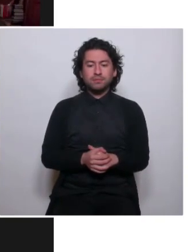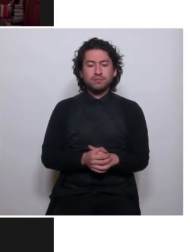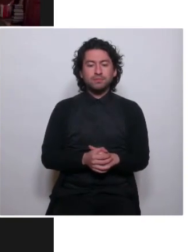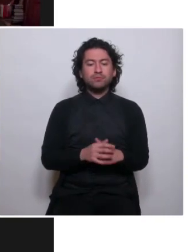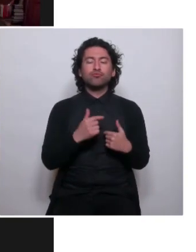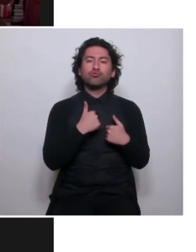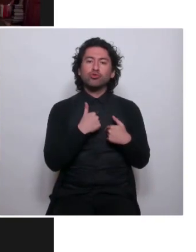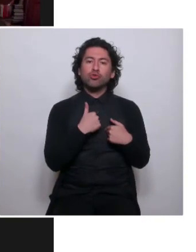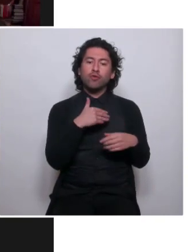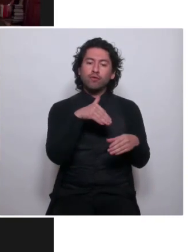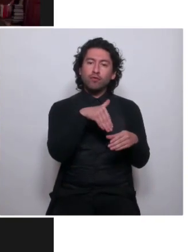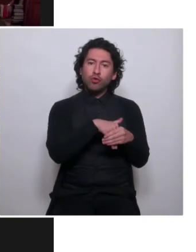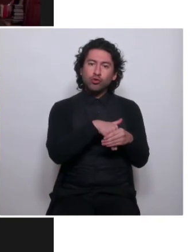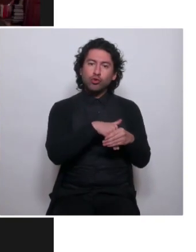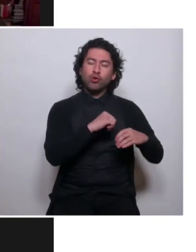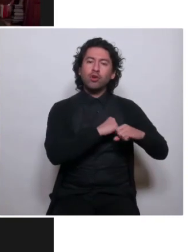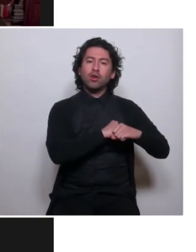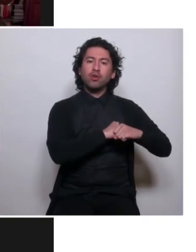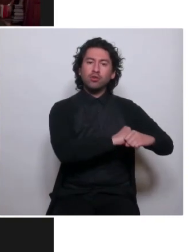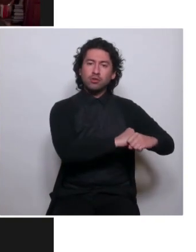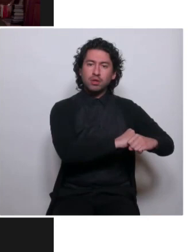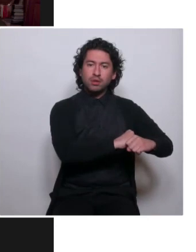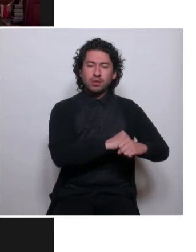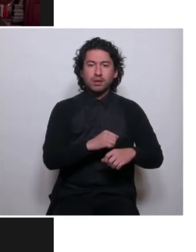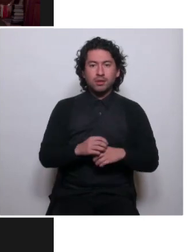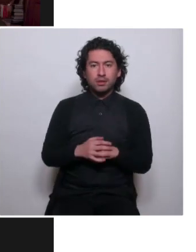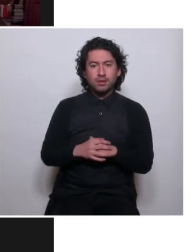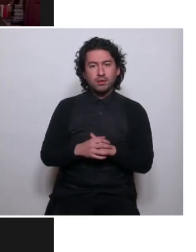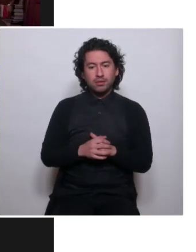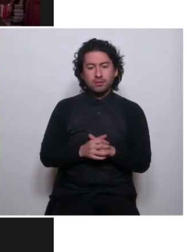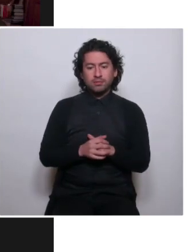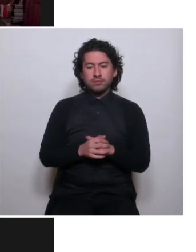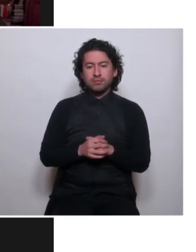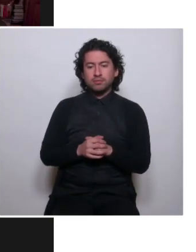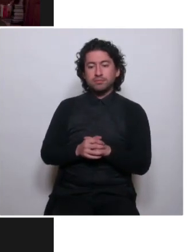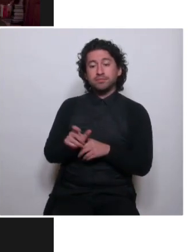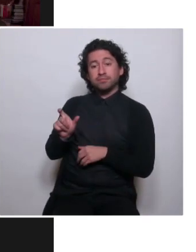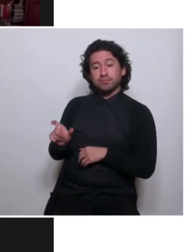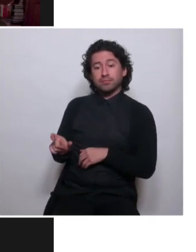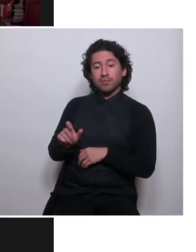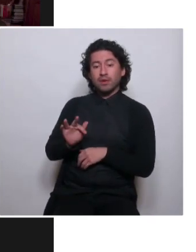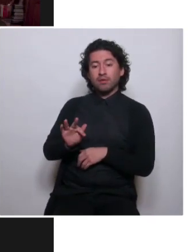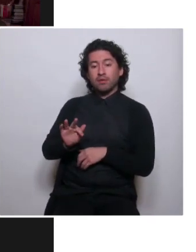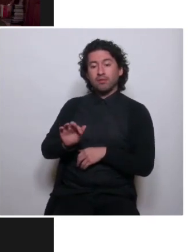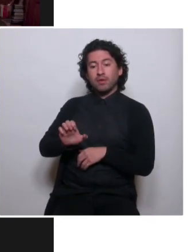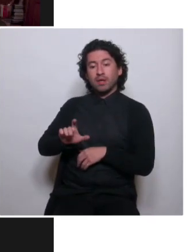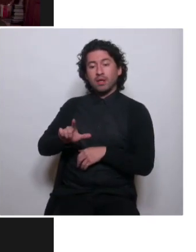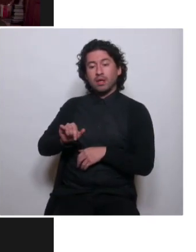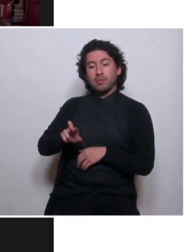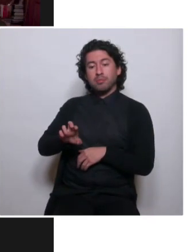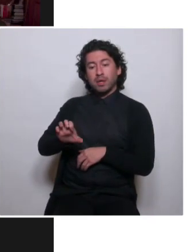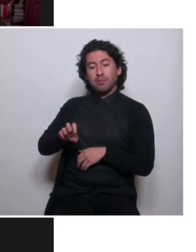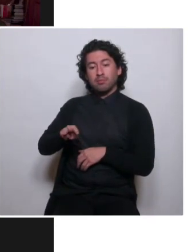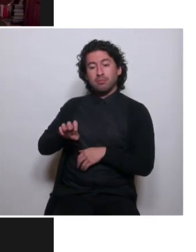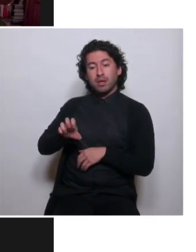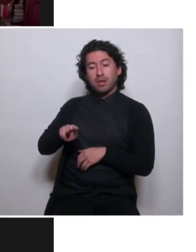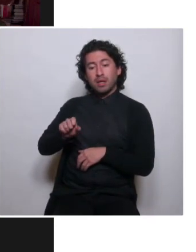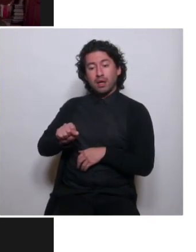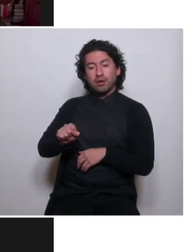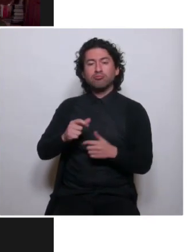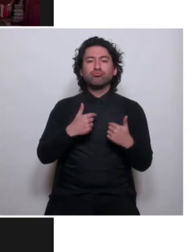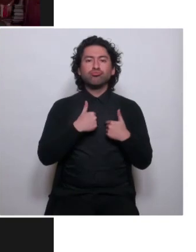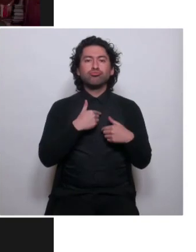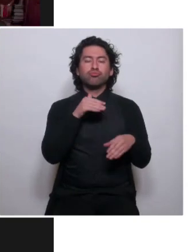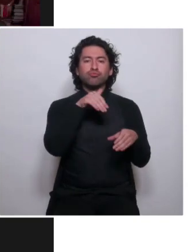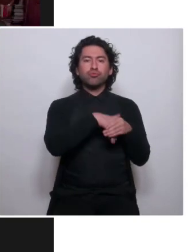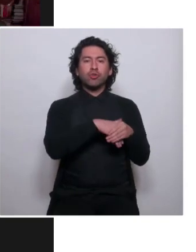Voto en contra, señor secretario. Convencional Felipe Mena, ¿cómo vota? Voto a